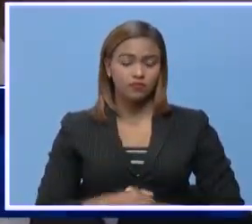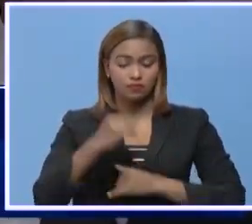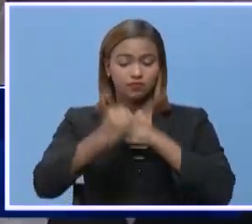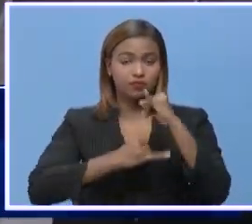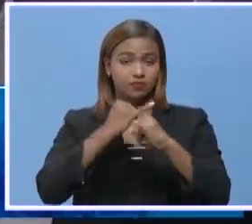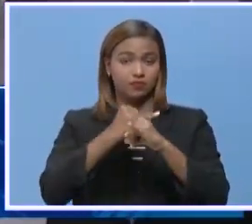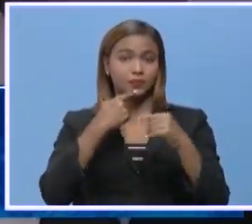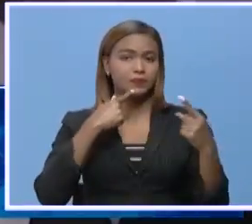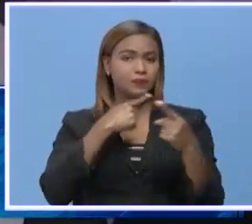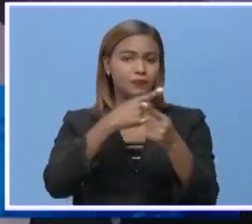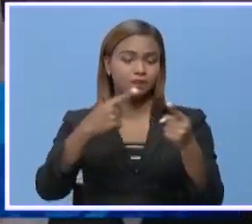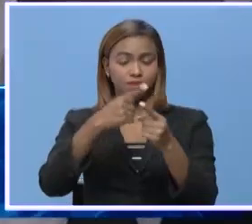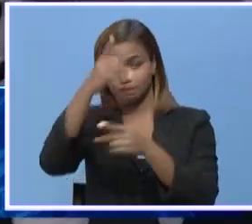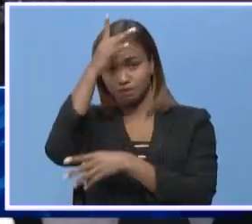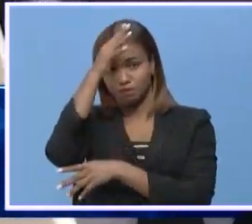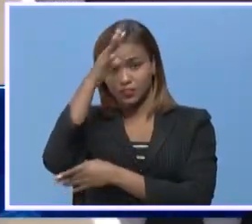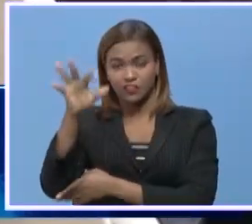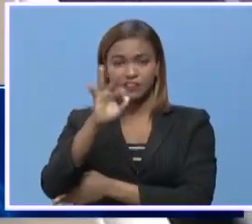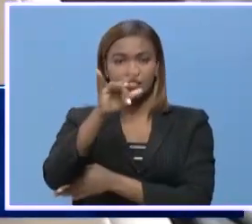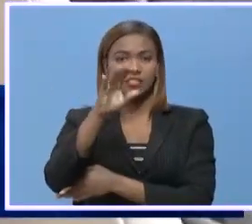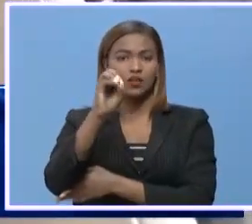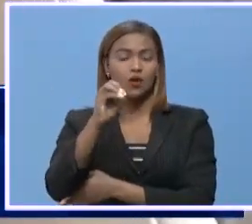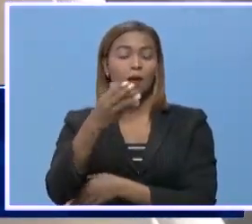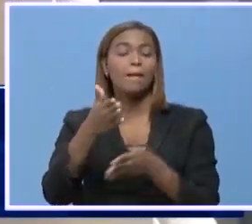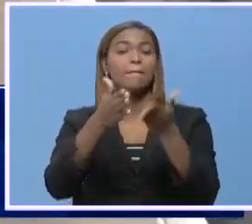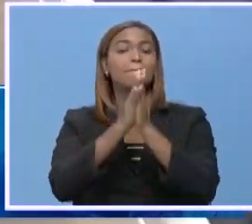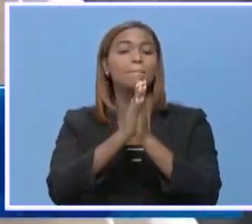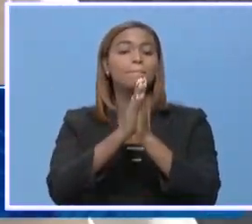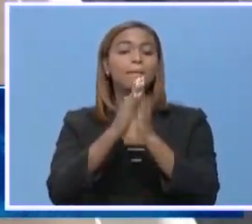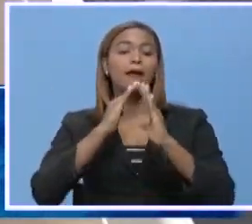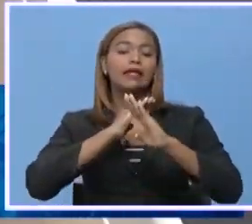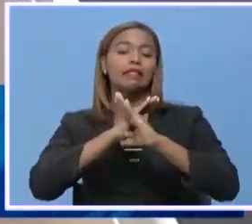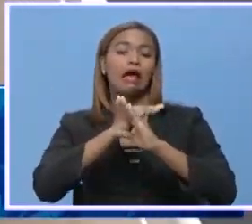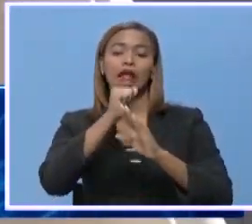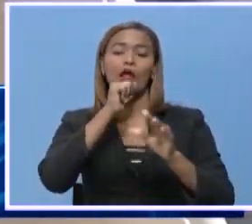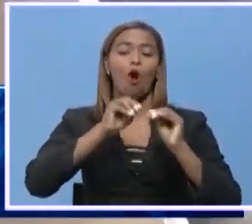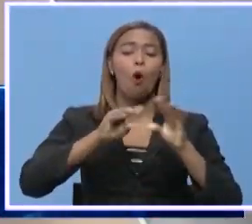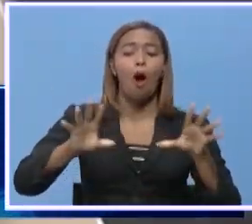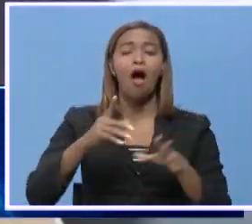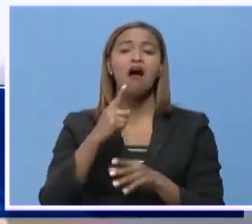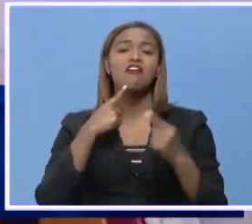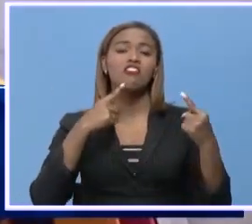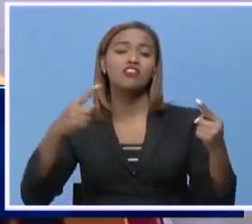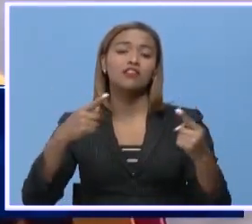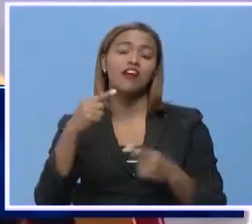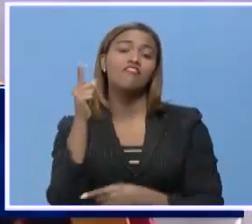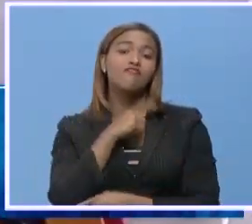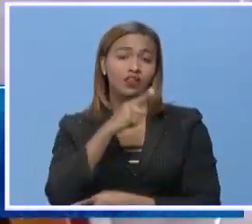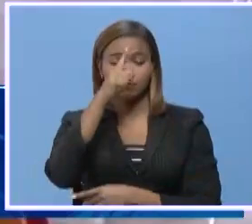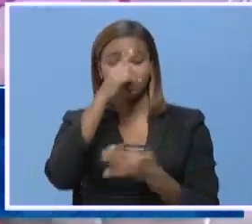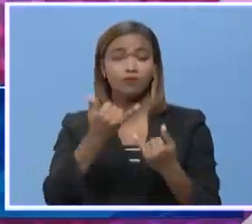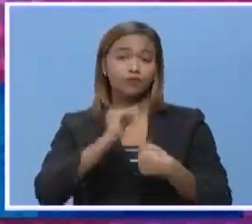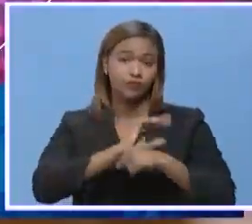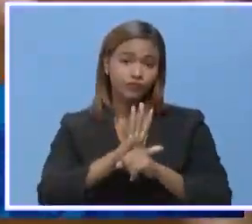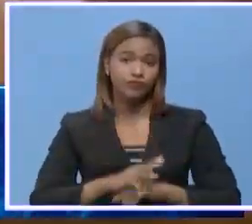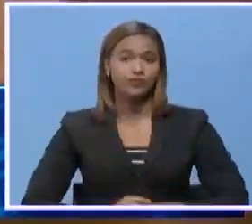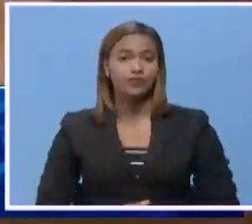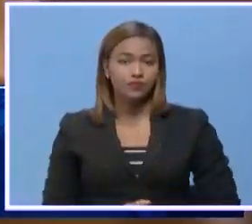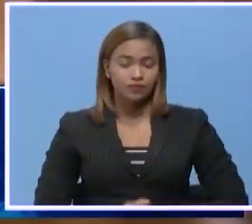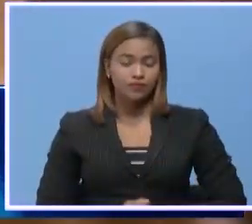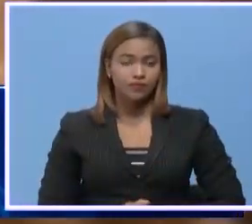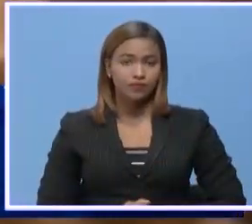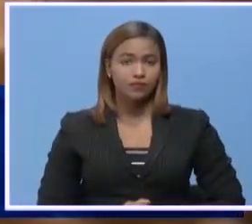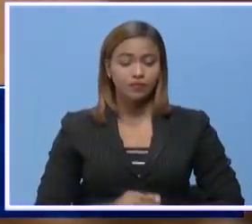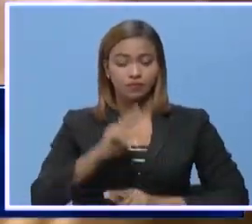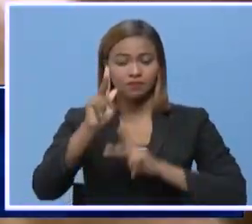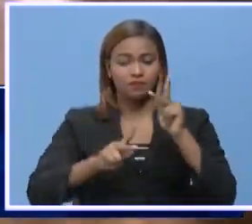las internacionales, el Papa Francisco pide evitar noticias falsas en medio de la pandemia.